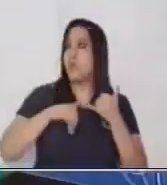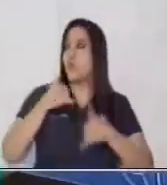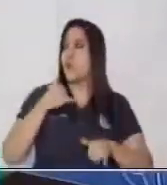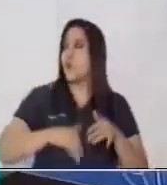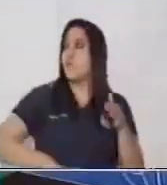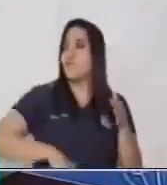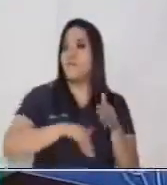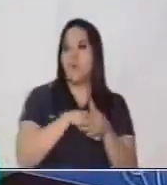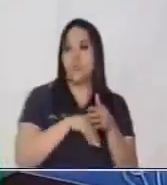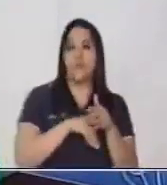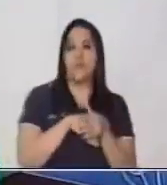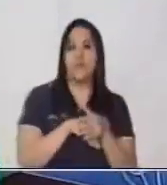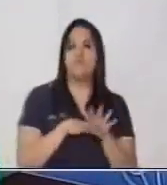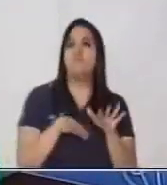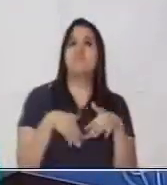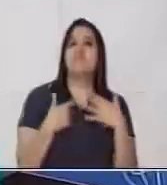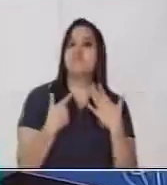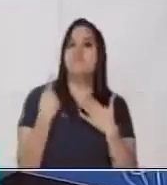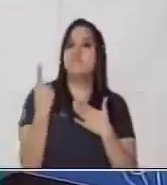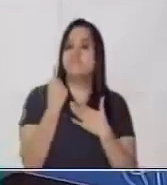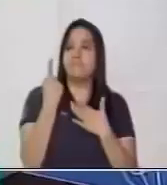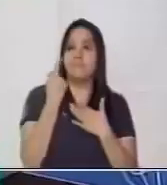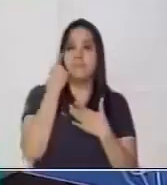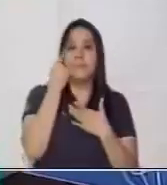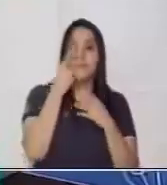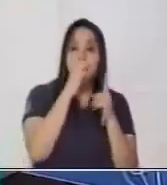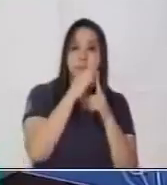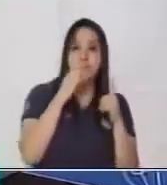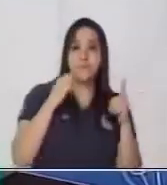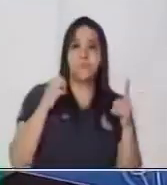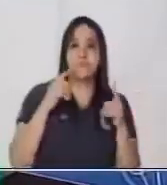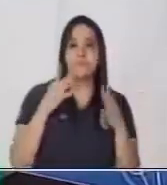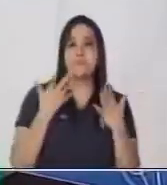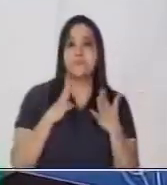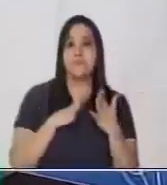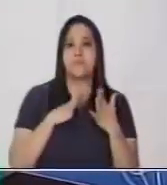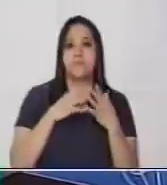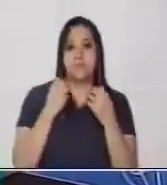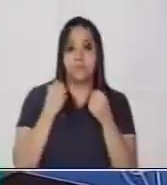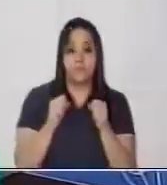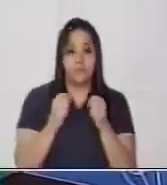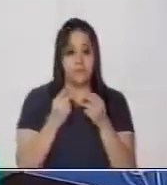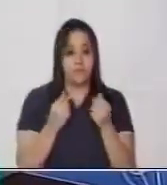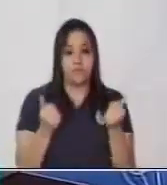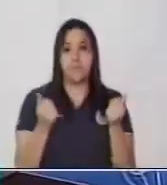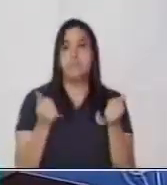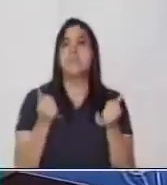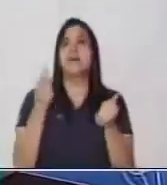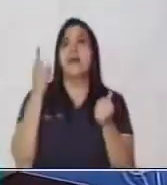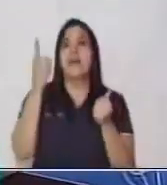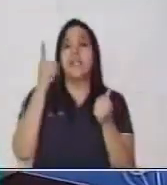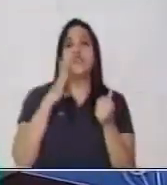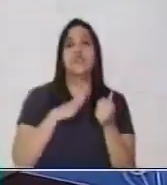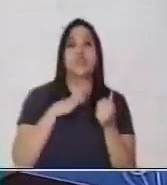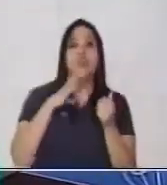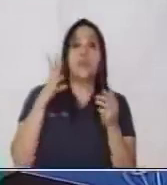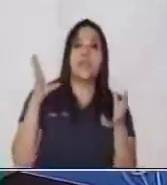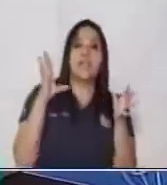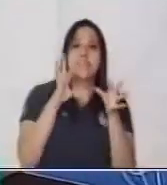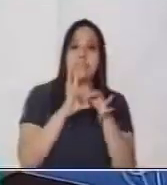Lo primero que tenemos que identificar dentro de una oración compuesta son las